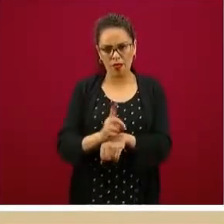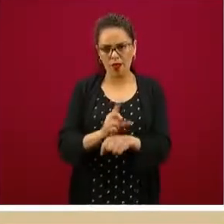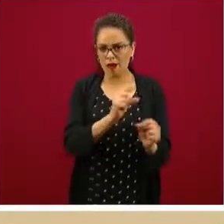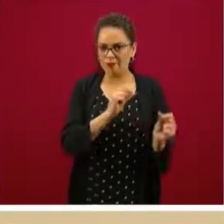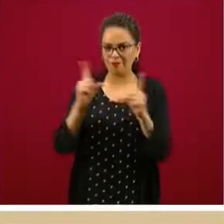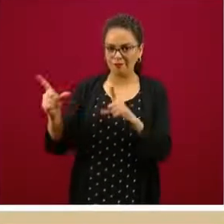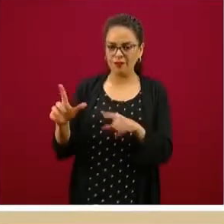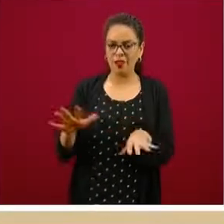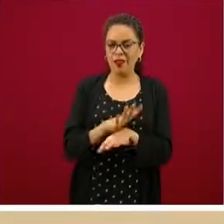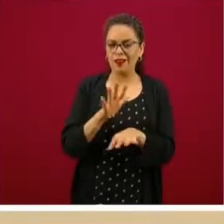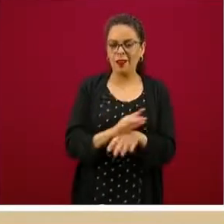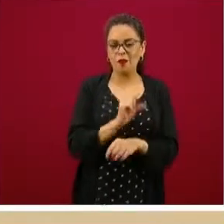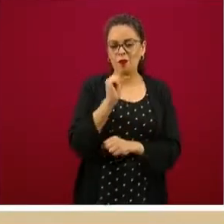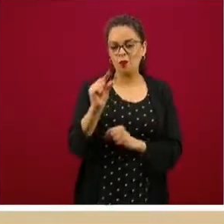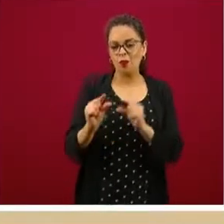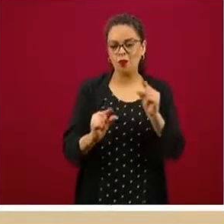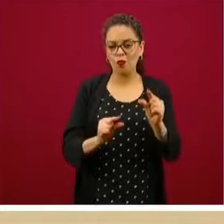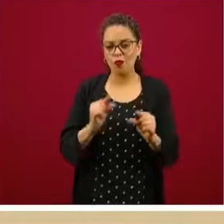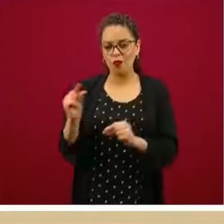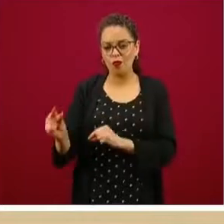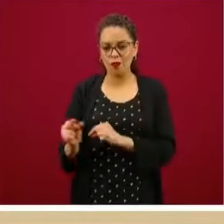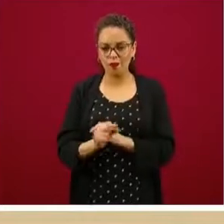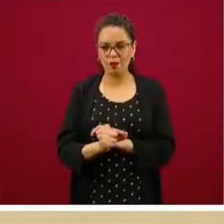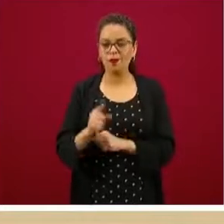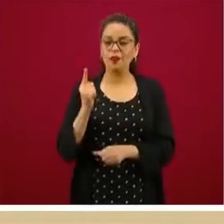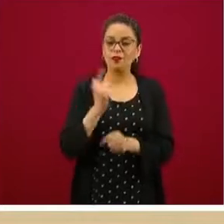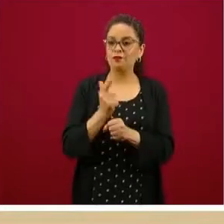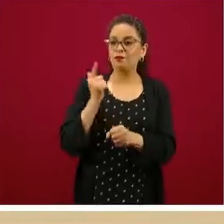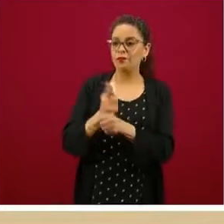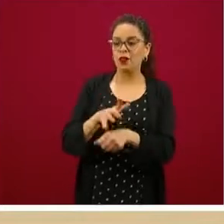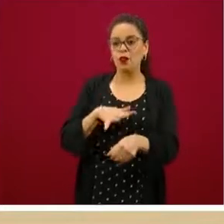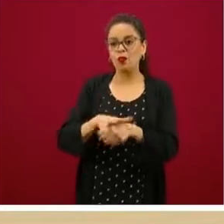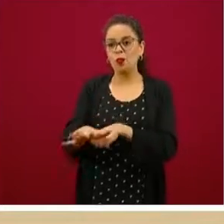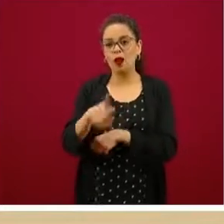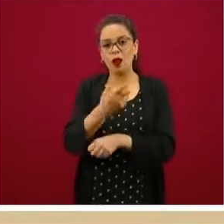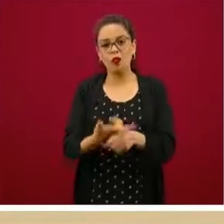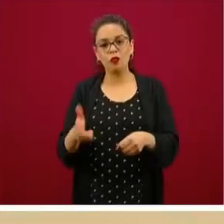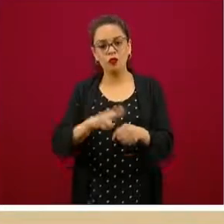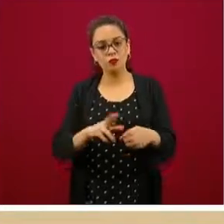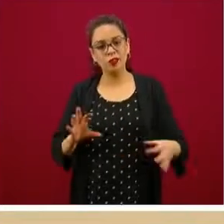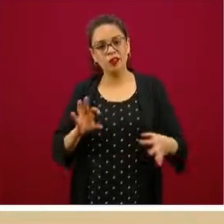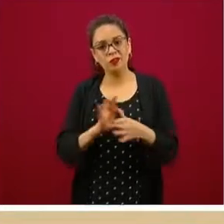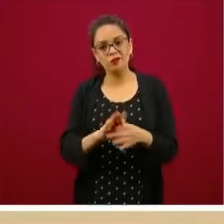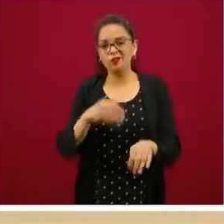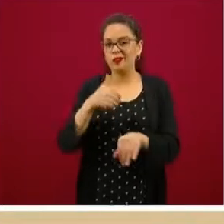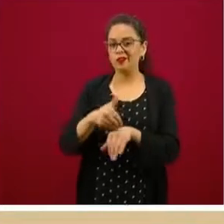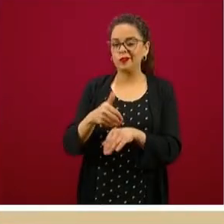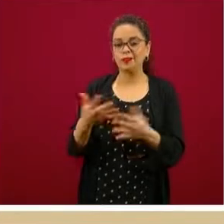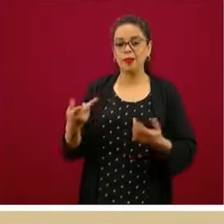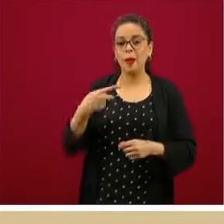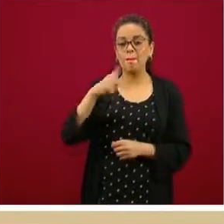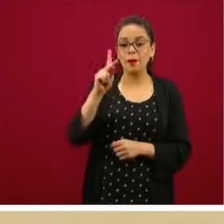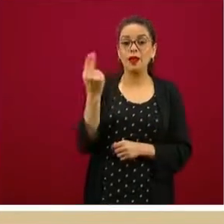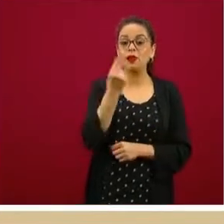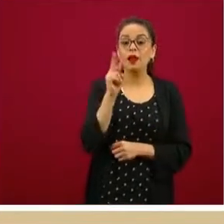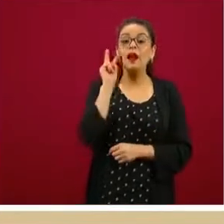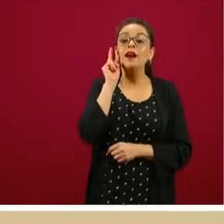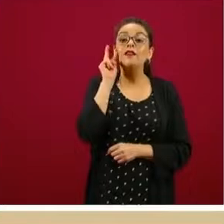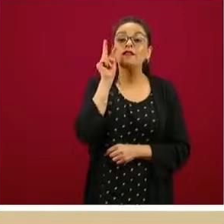difícil apreciar el número cuando cambia, cuál de los hospitales corresponde, pero es para el propósito de que se